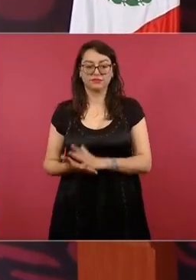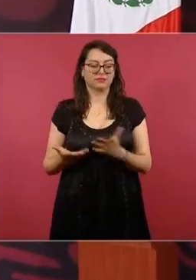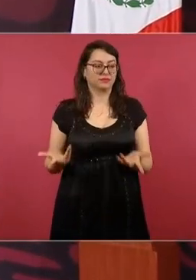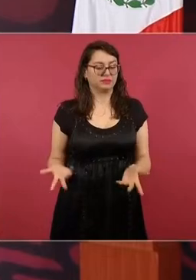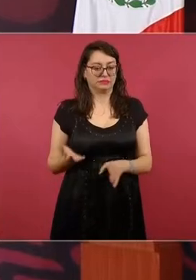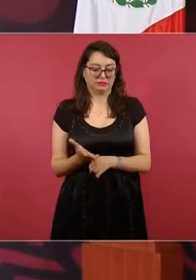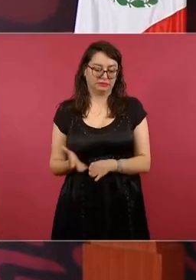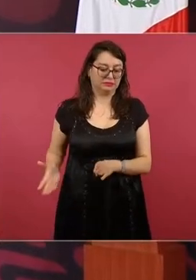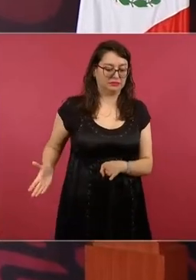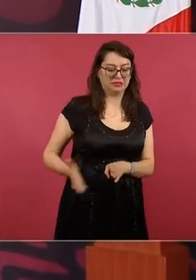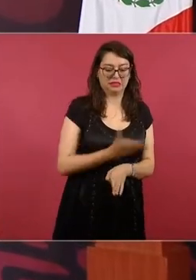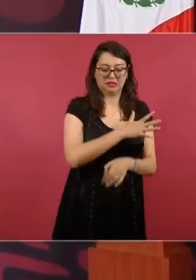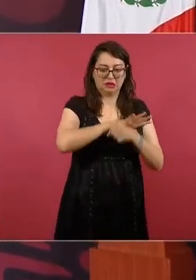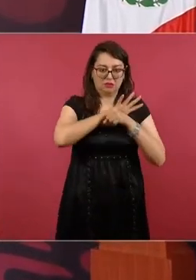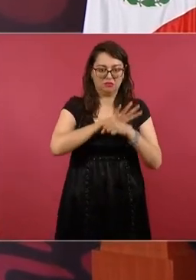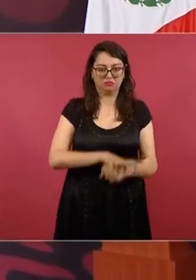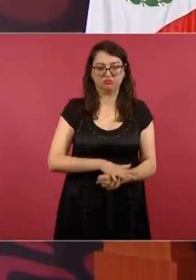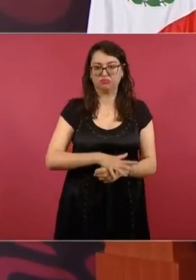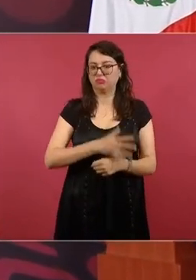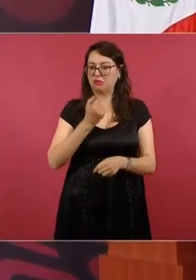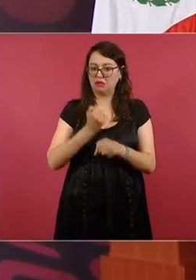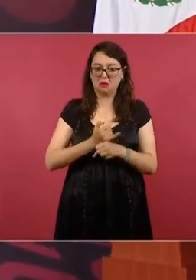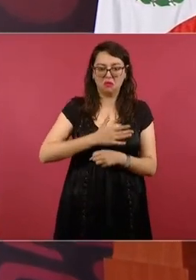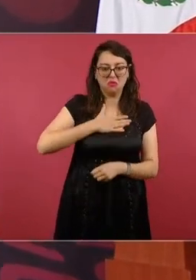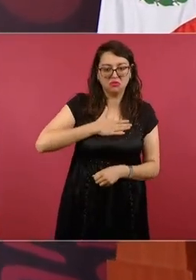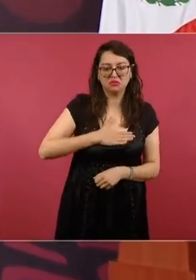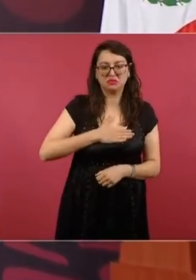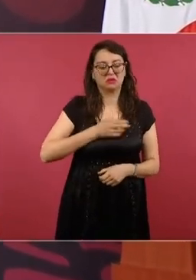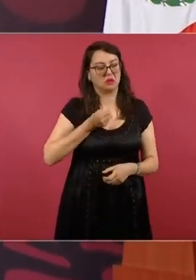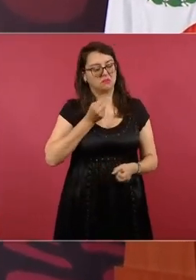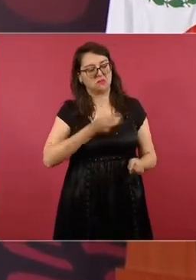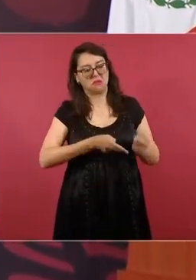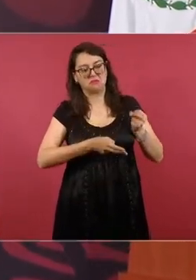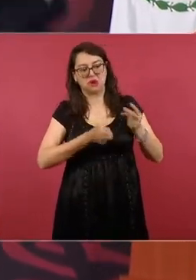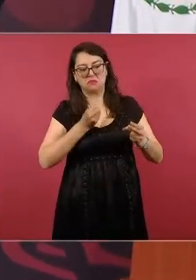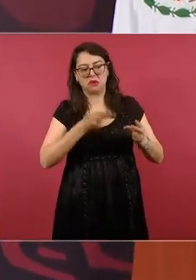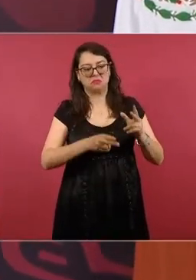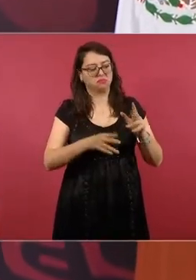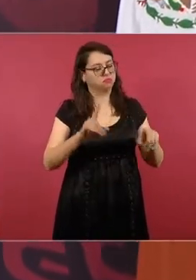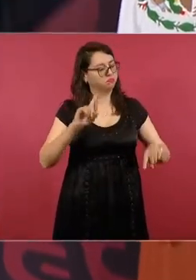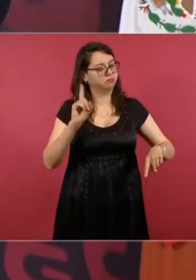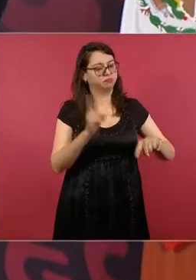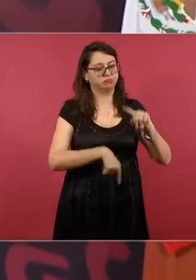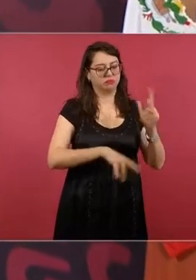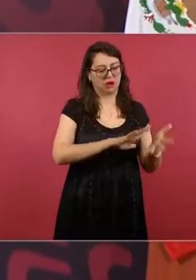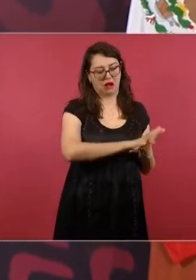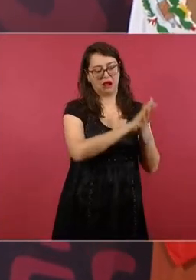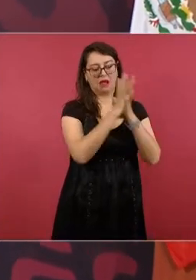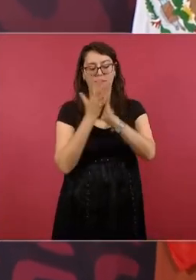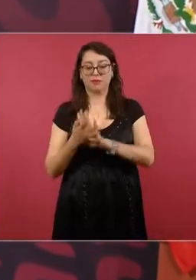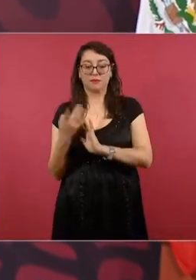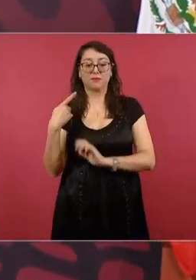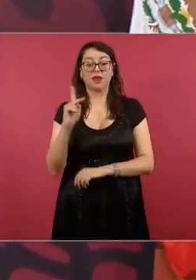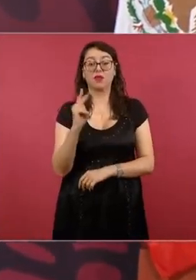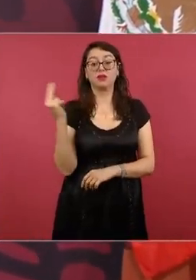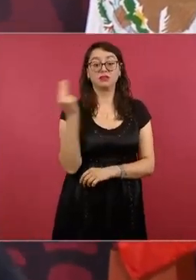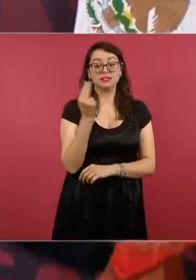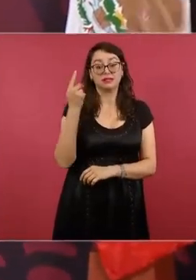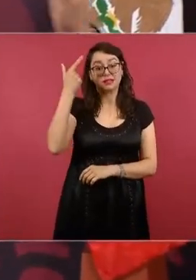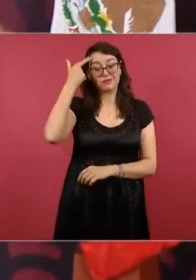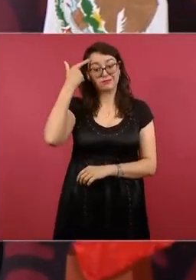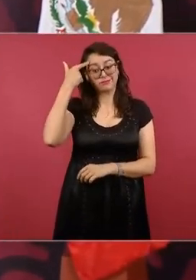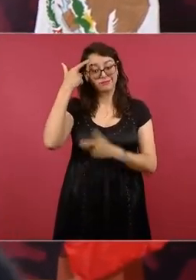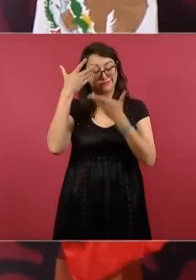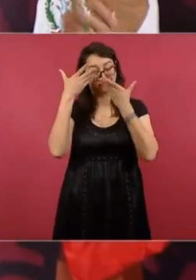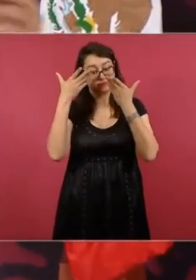de injusticias, de corrupción, de privilegios. Pues se cambia cuando se toma una conciencia, que